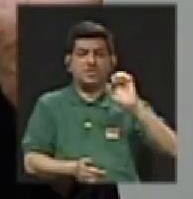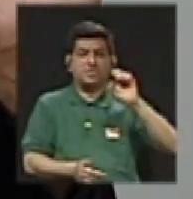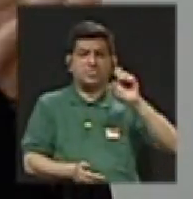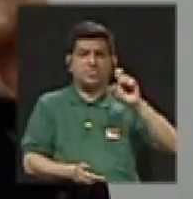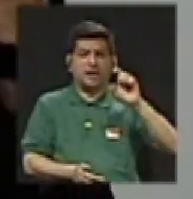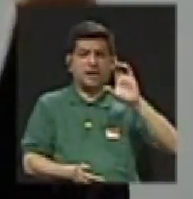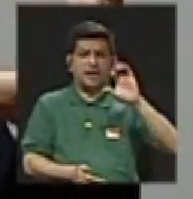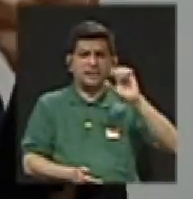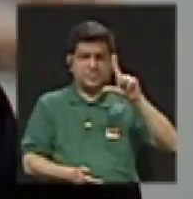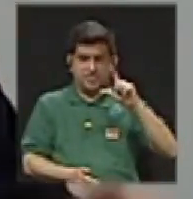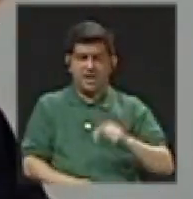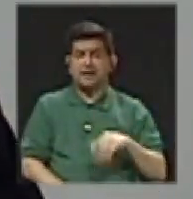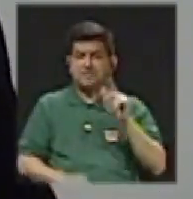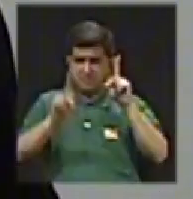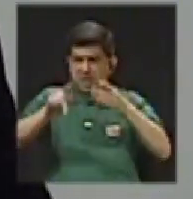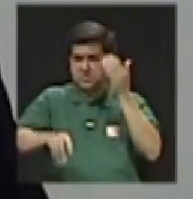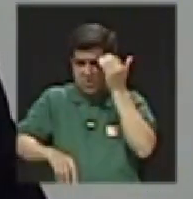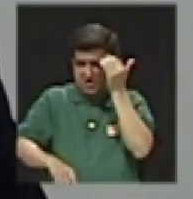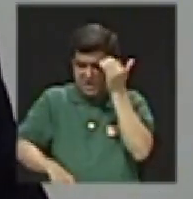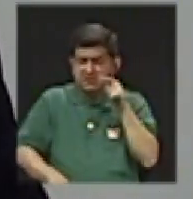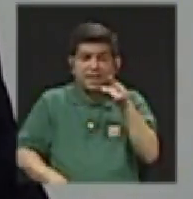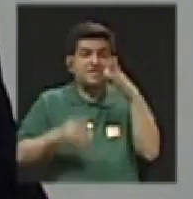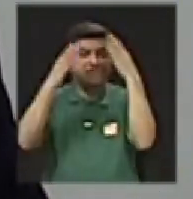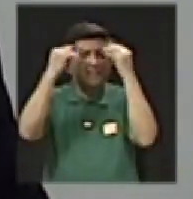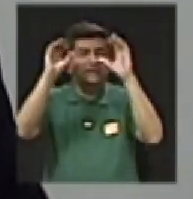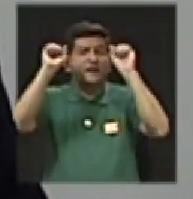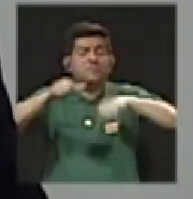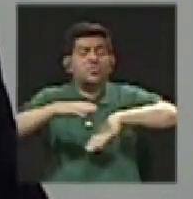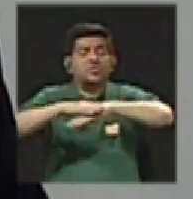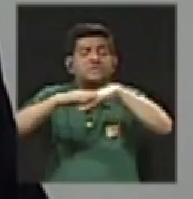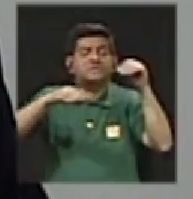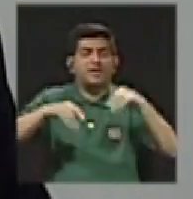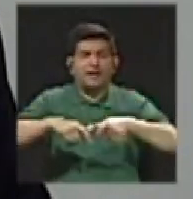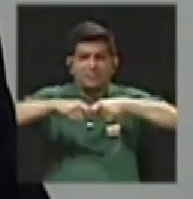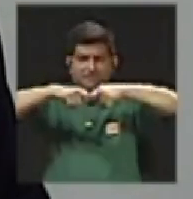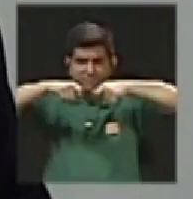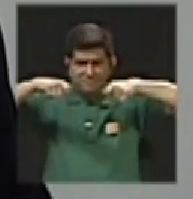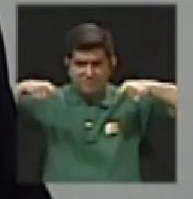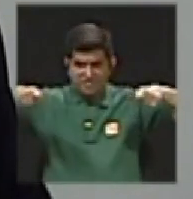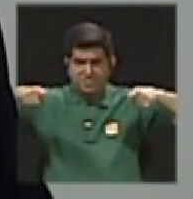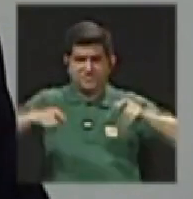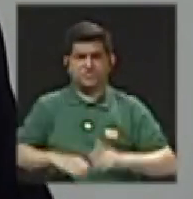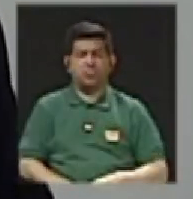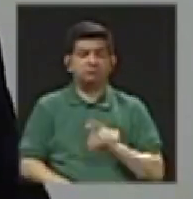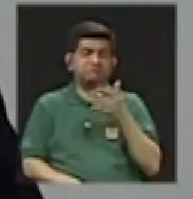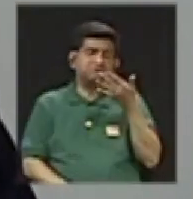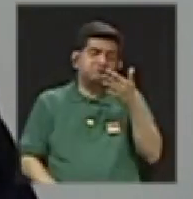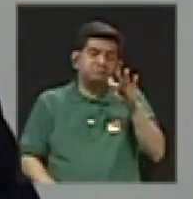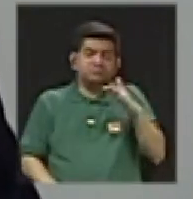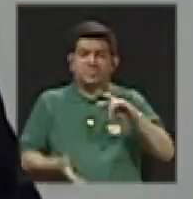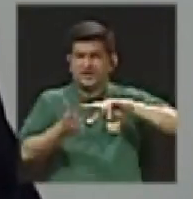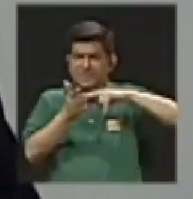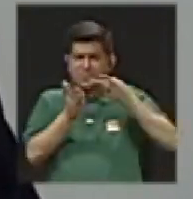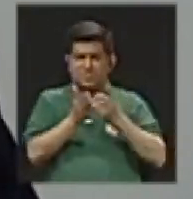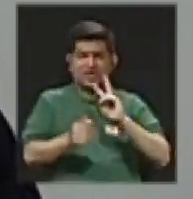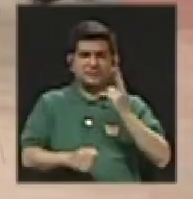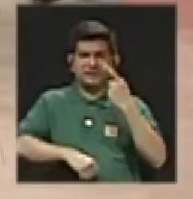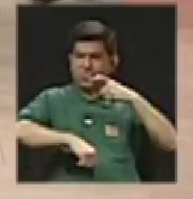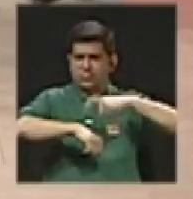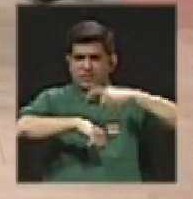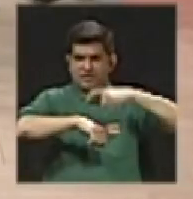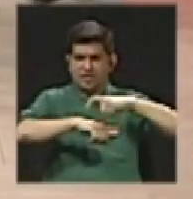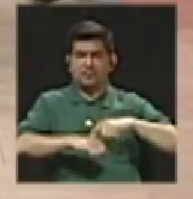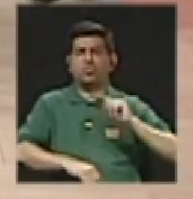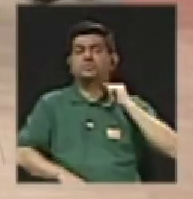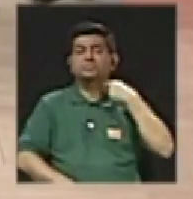una hoja Excel. Bueno, de esa información puede salir una medida aproximada de lo que es la segunda ronda, de la